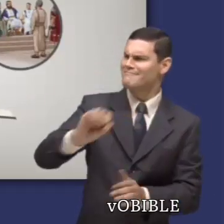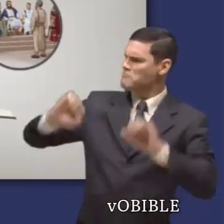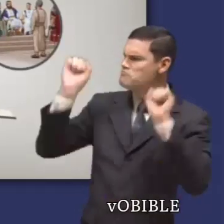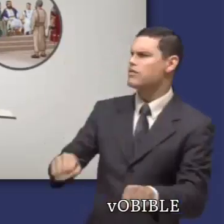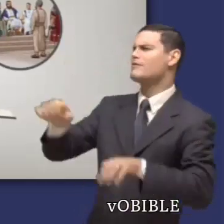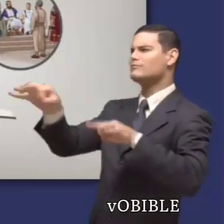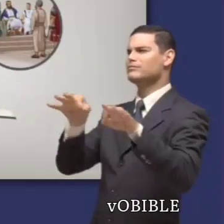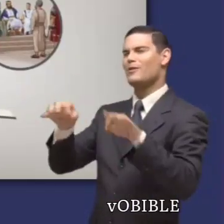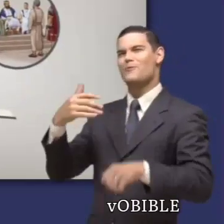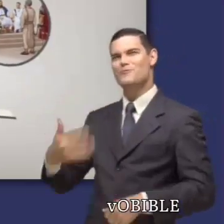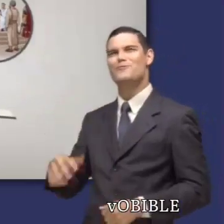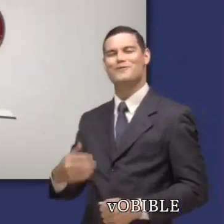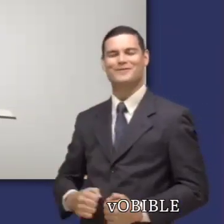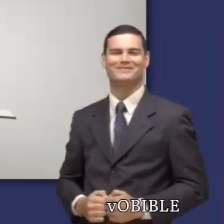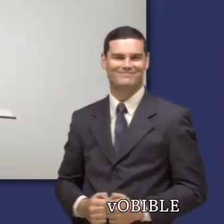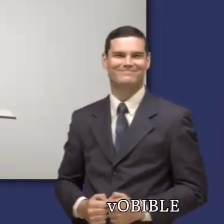reino de Dios.